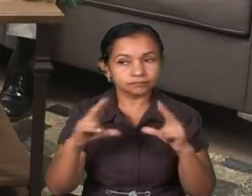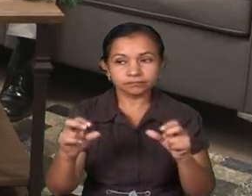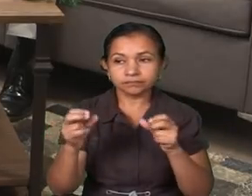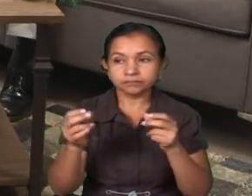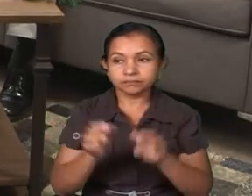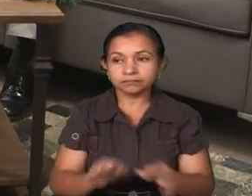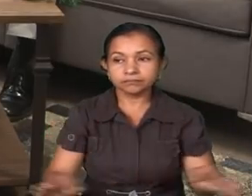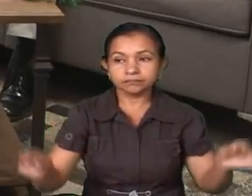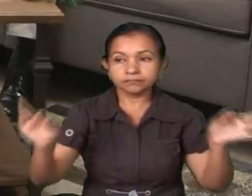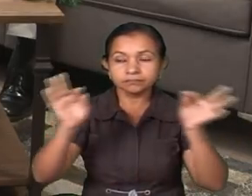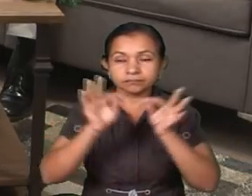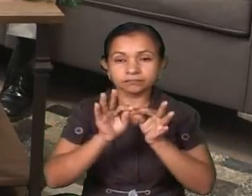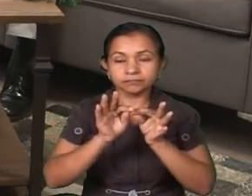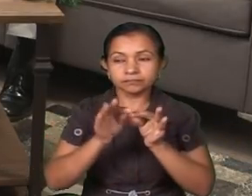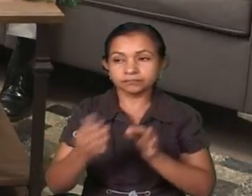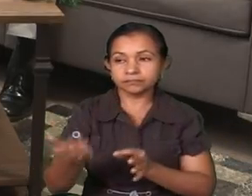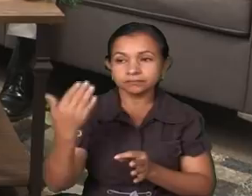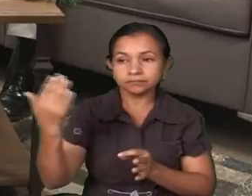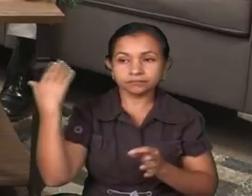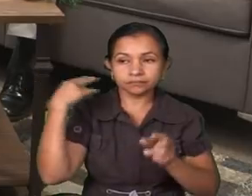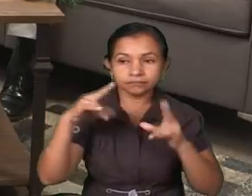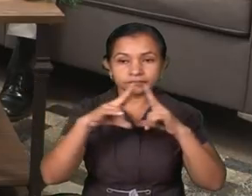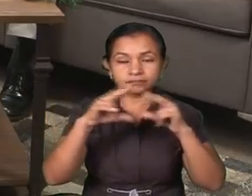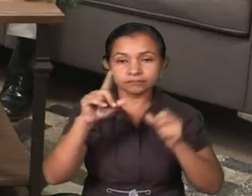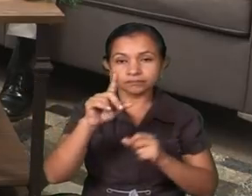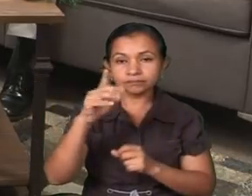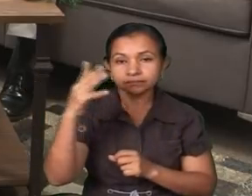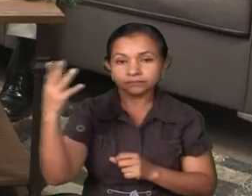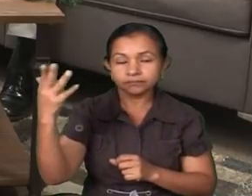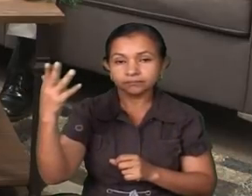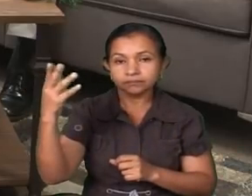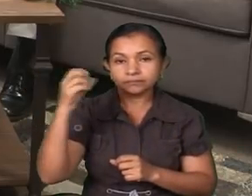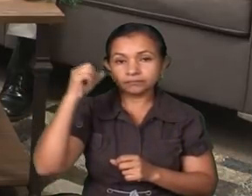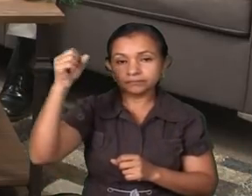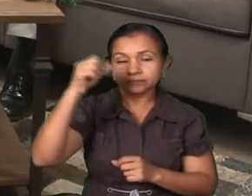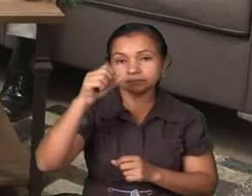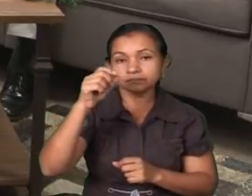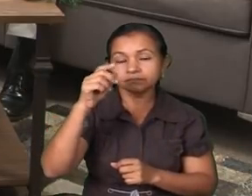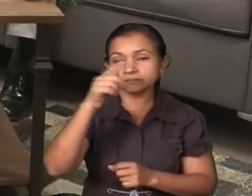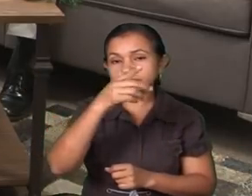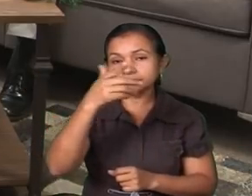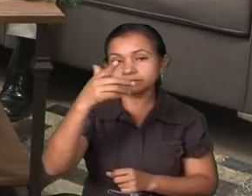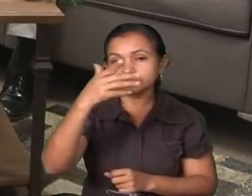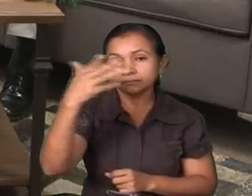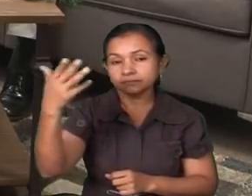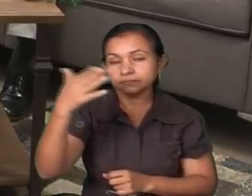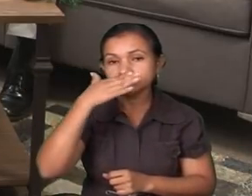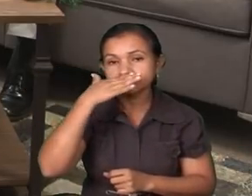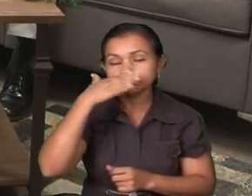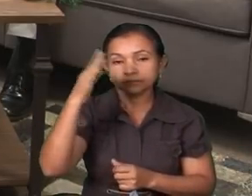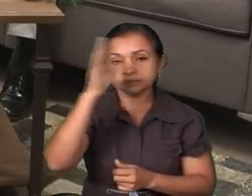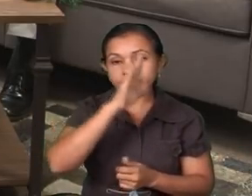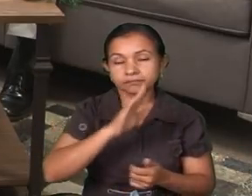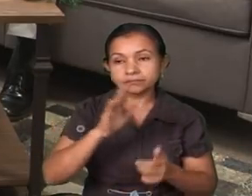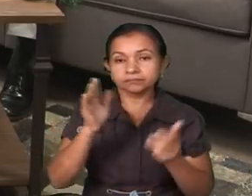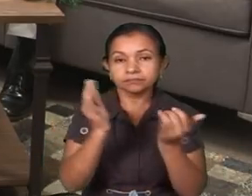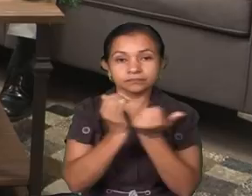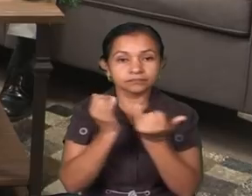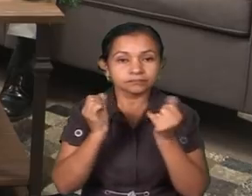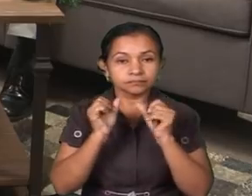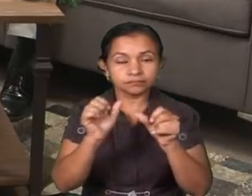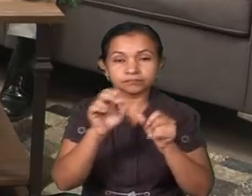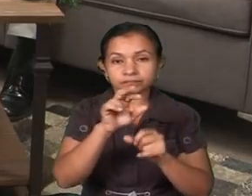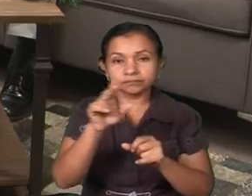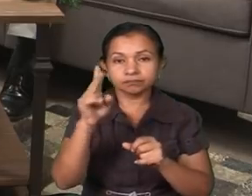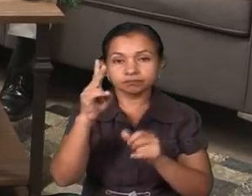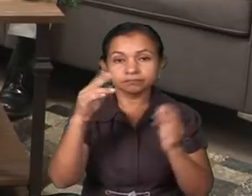muy importante que redefinió la historia de nuestro país, 19 de julio de 1979. Desde ese momento, nuestra historia nunca más sería la misma. Y a partir